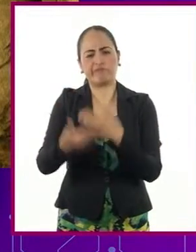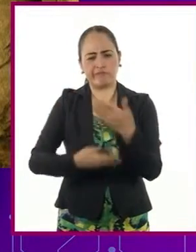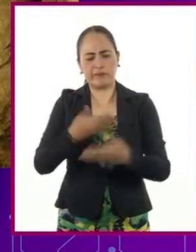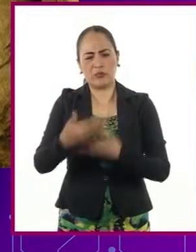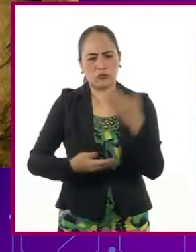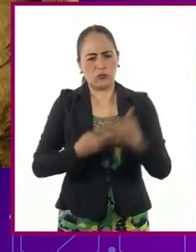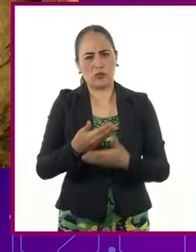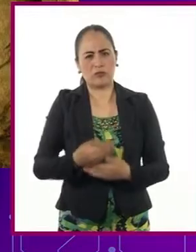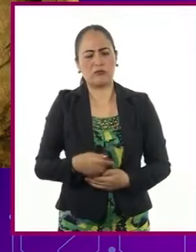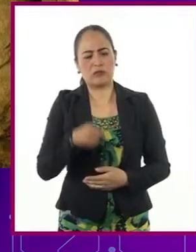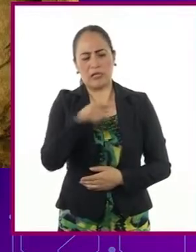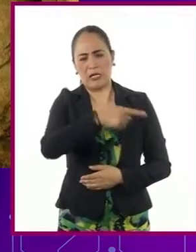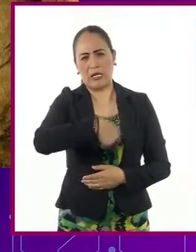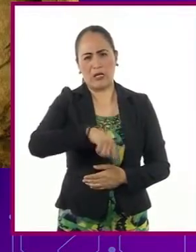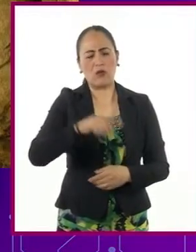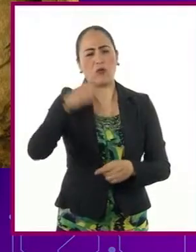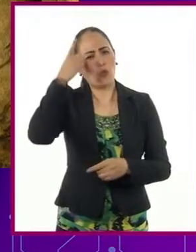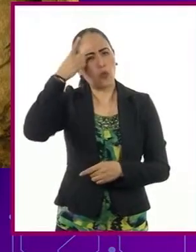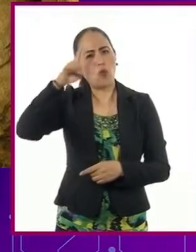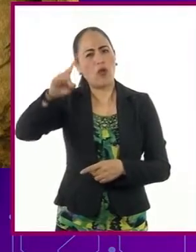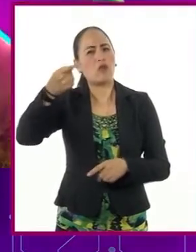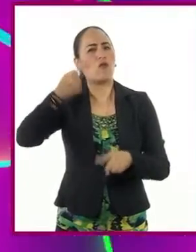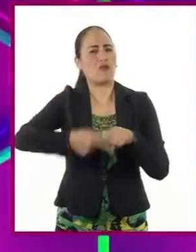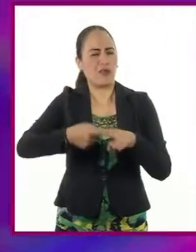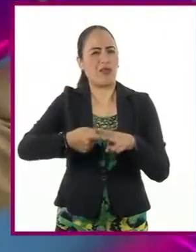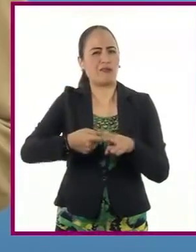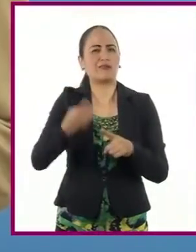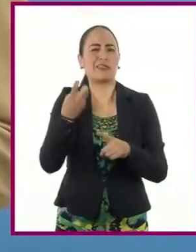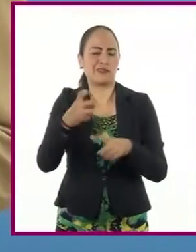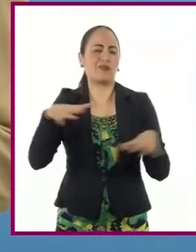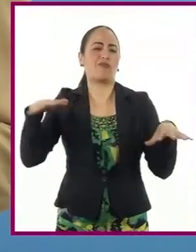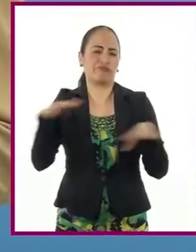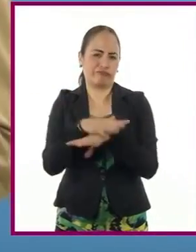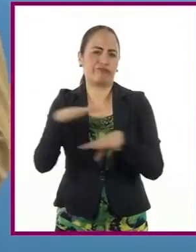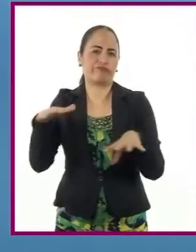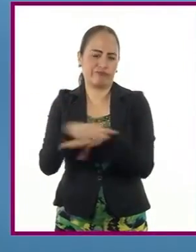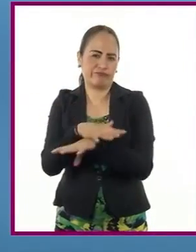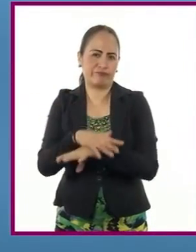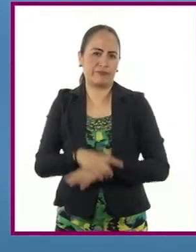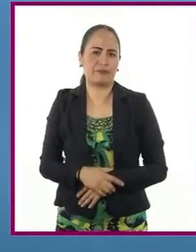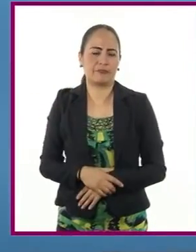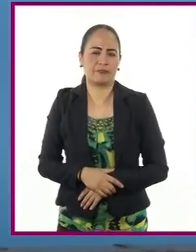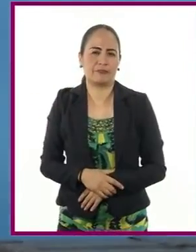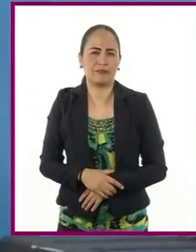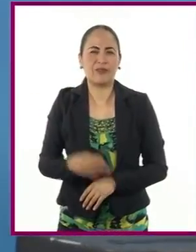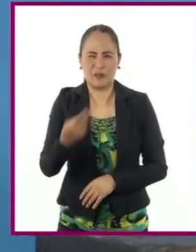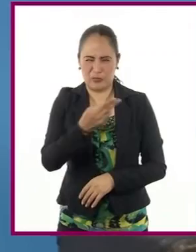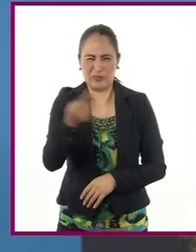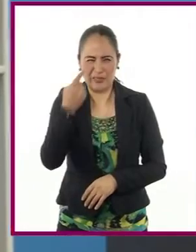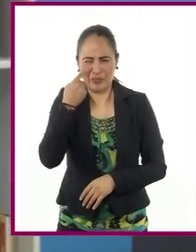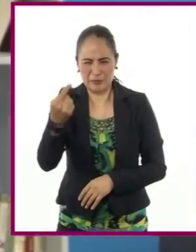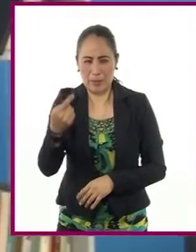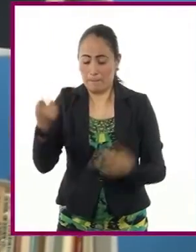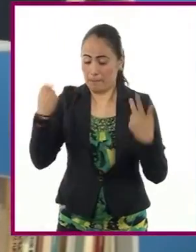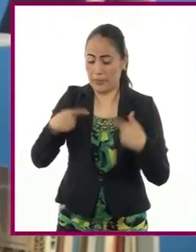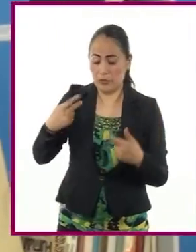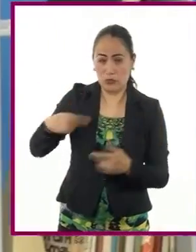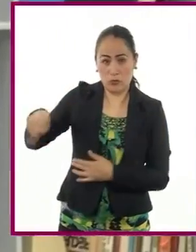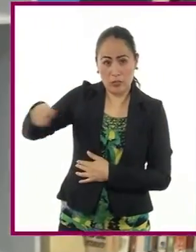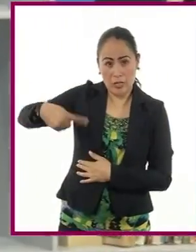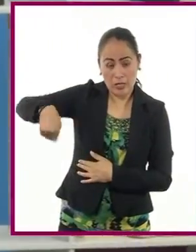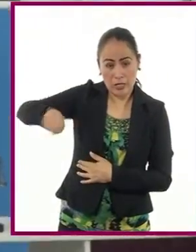las formas de propiedad de la tierra. Como pudieron percatarse, los españoles